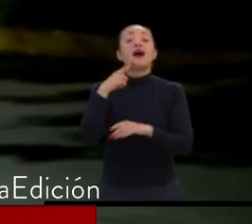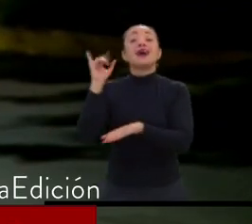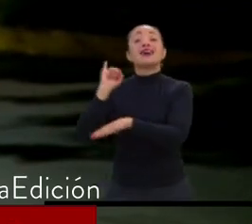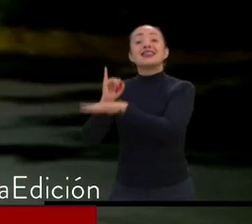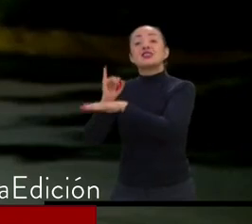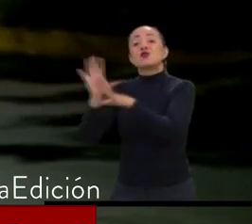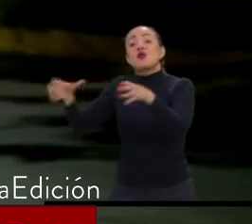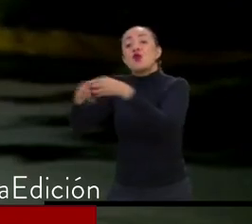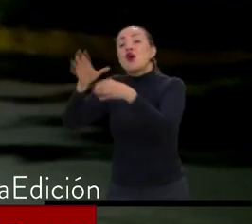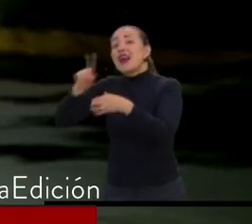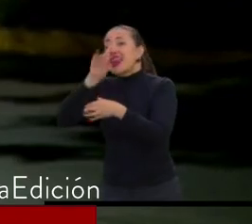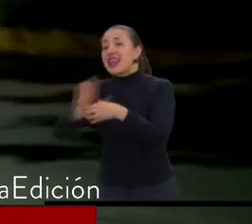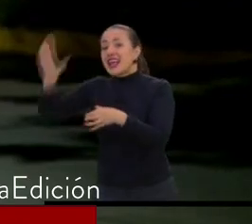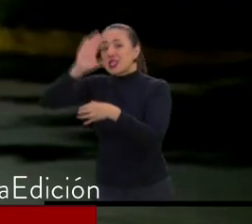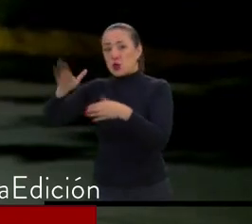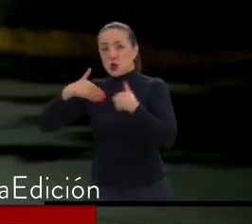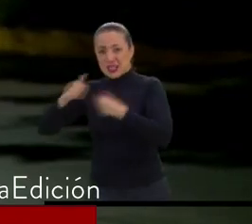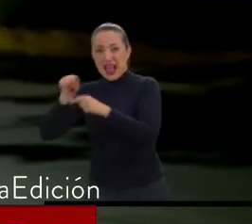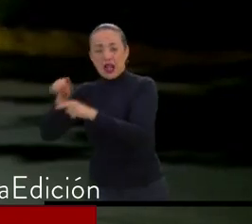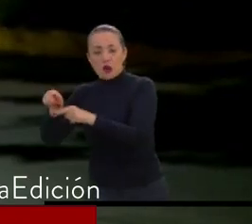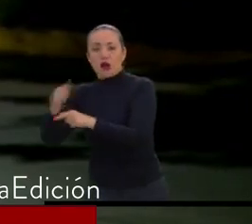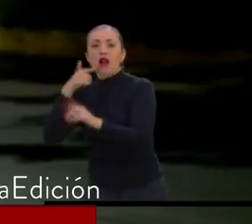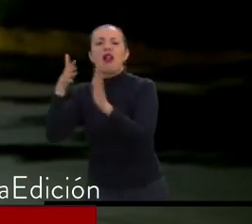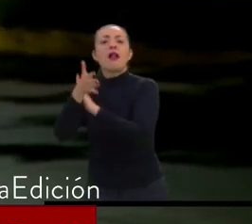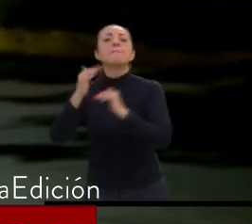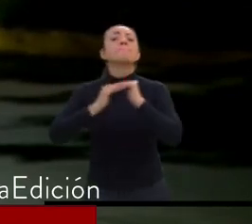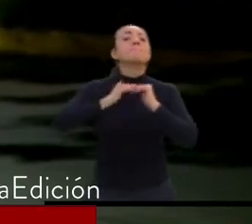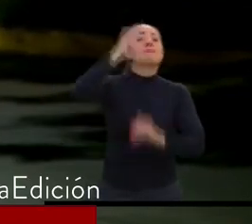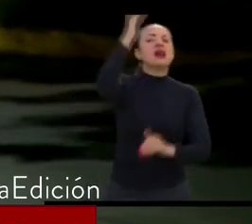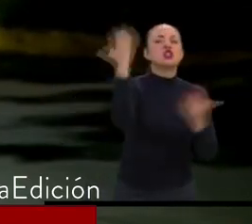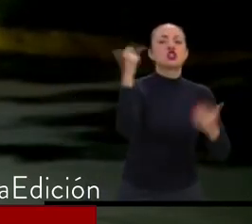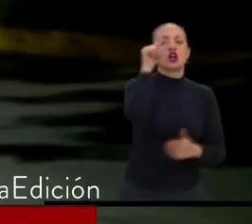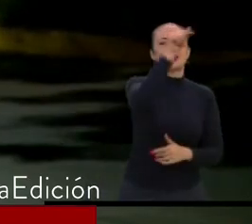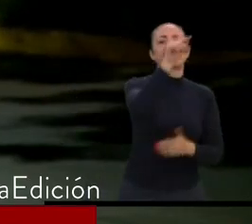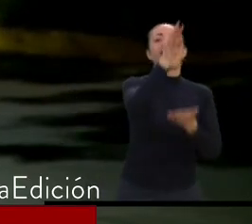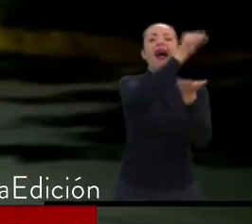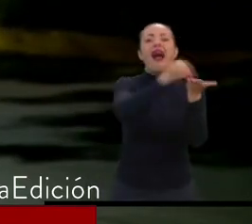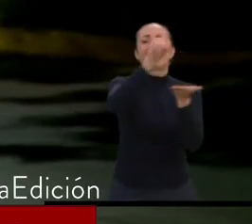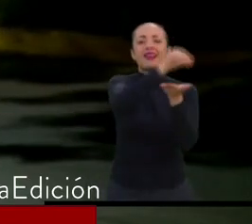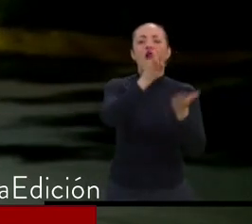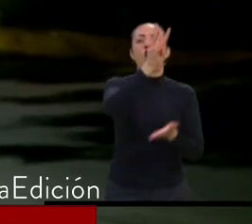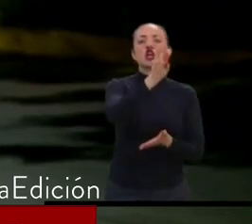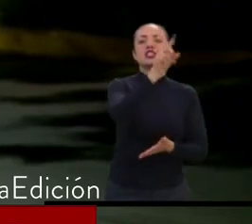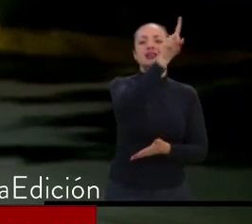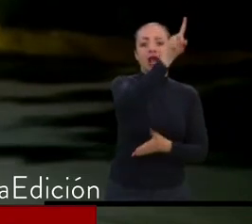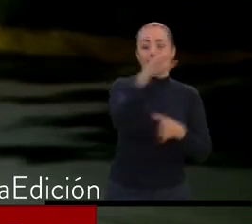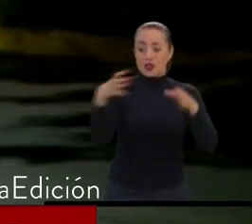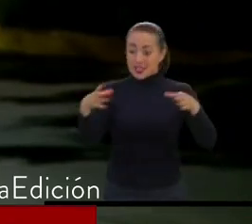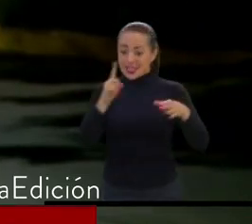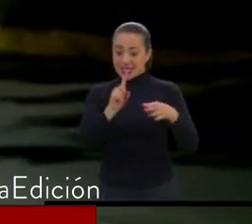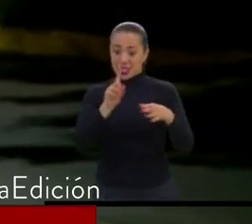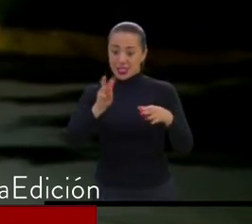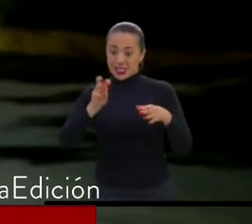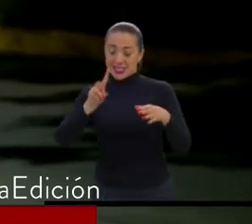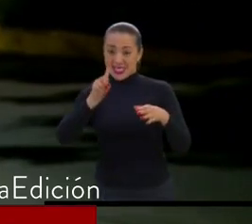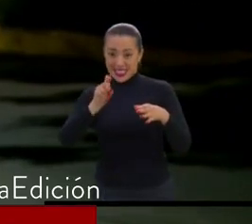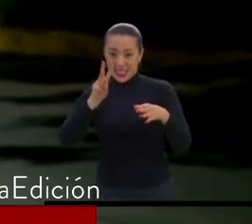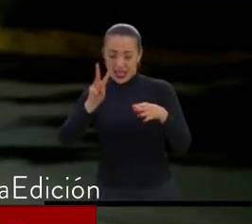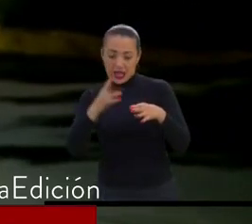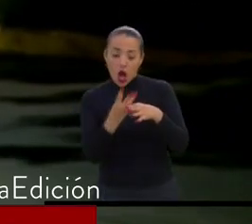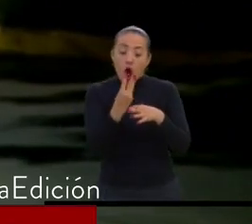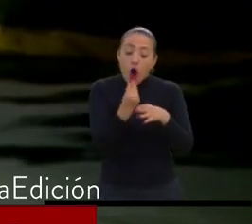Instituto Nacional de Salud, 81 fueron aquí en Atlántico, incluyendo a Barranquilla. Un nuevo récord en cifras